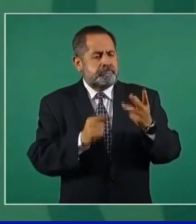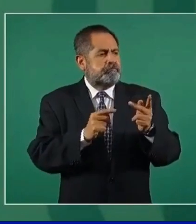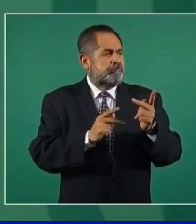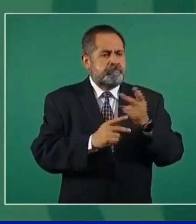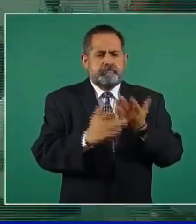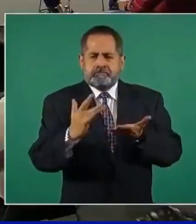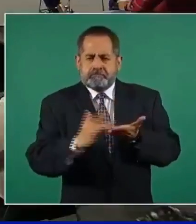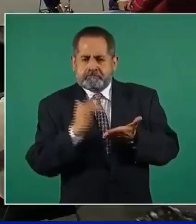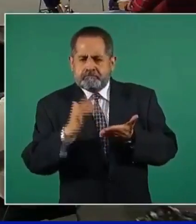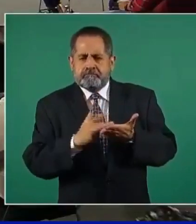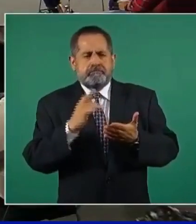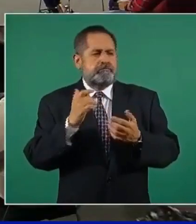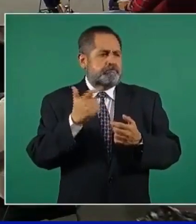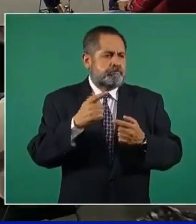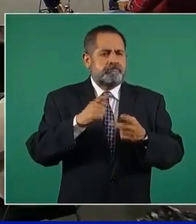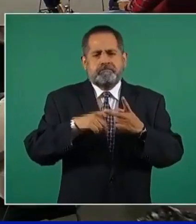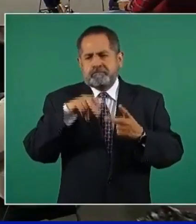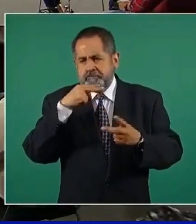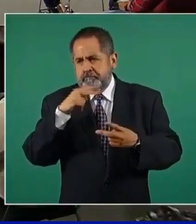laborales